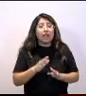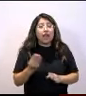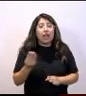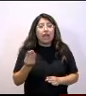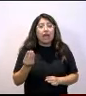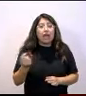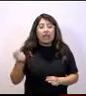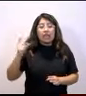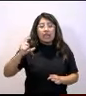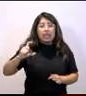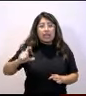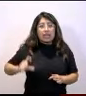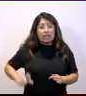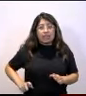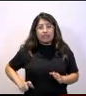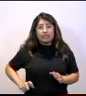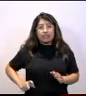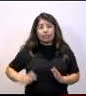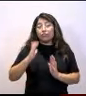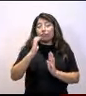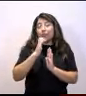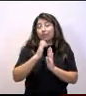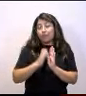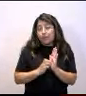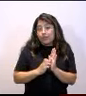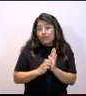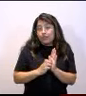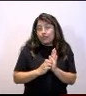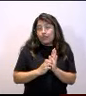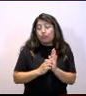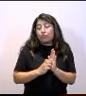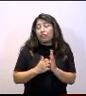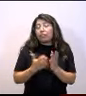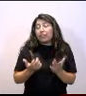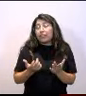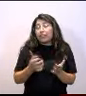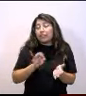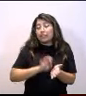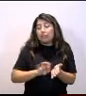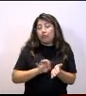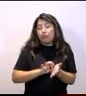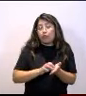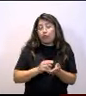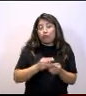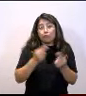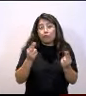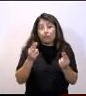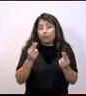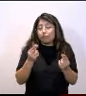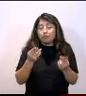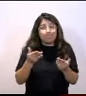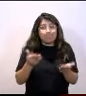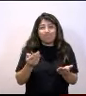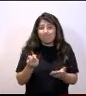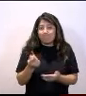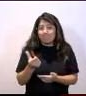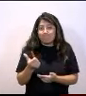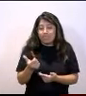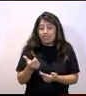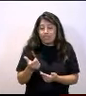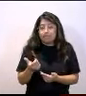que podrán acudir a potenciar nuestros servicios públicos. La deflactación